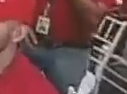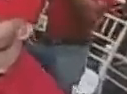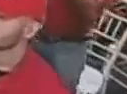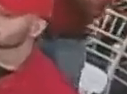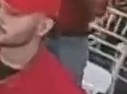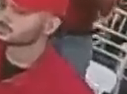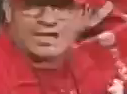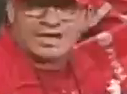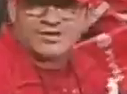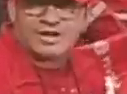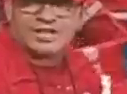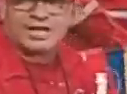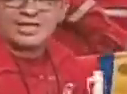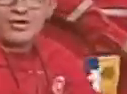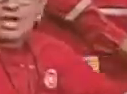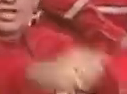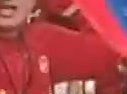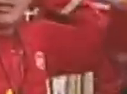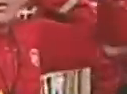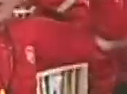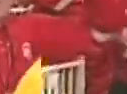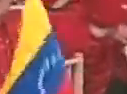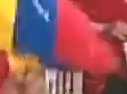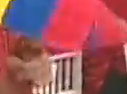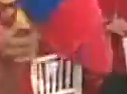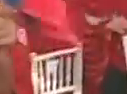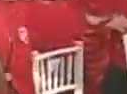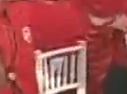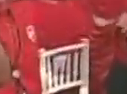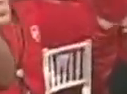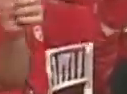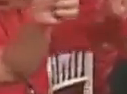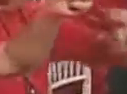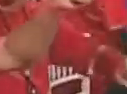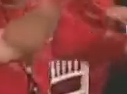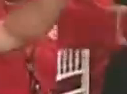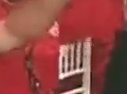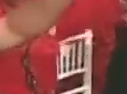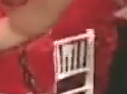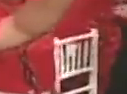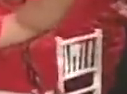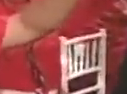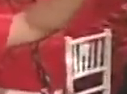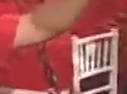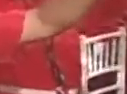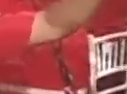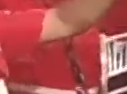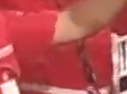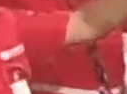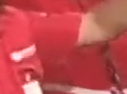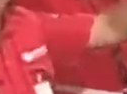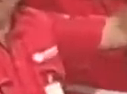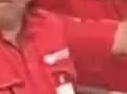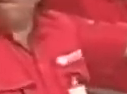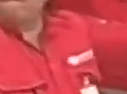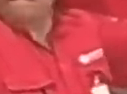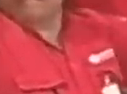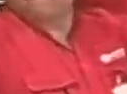ciudadana Mayerlín Graterol, quienes participaron en el rescate de la industria petrolera en el año 2002.